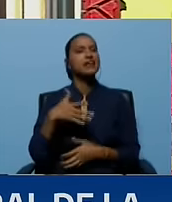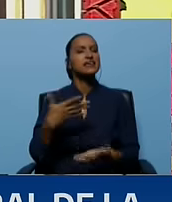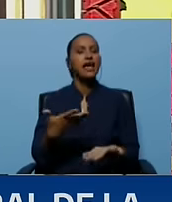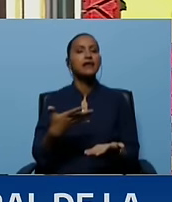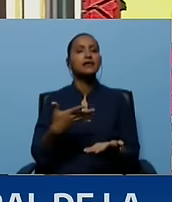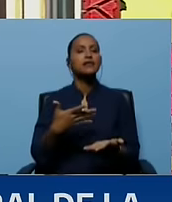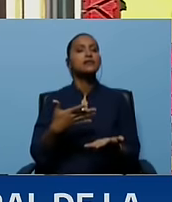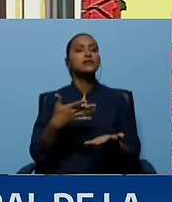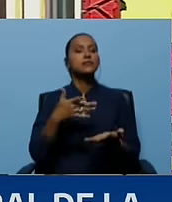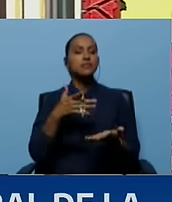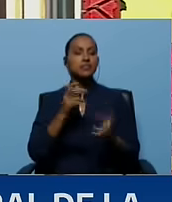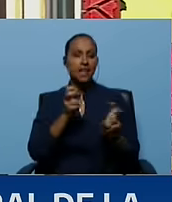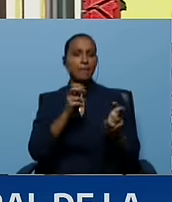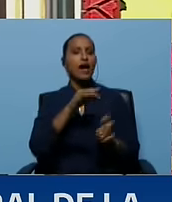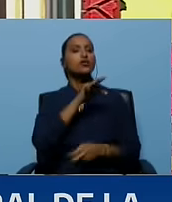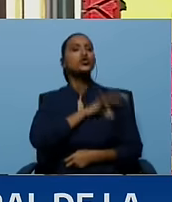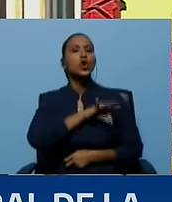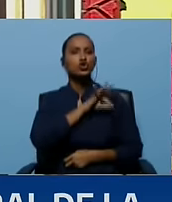allí